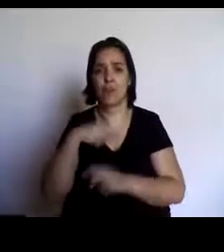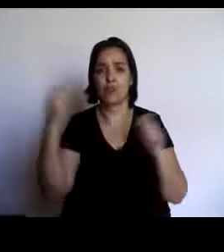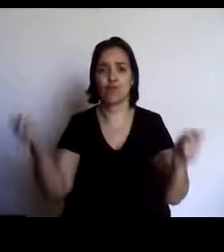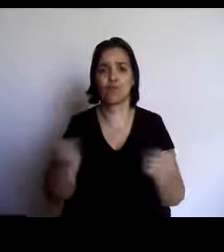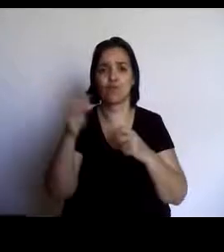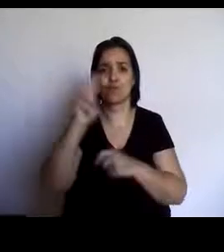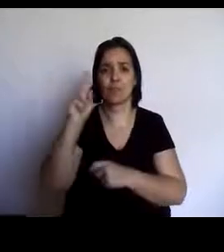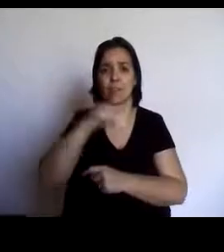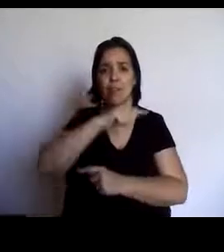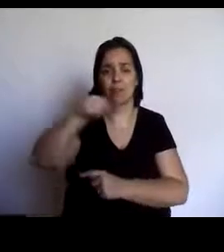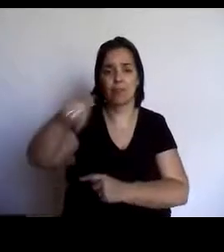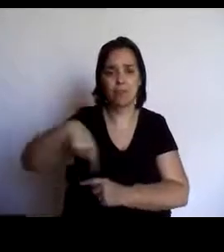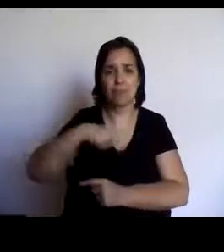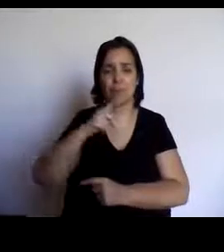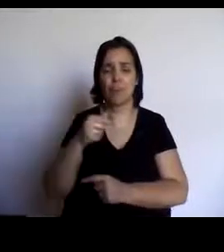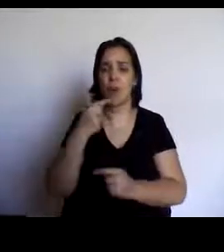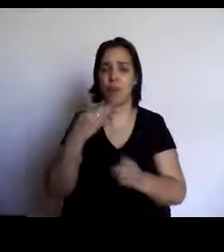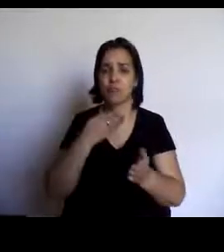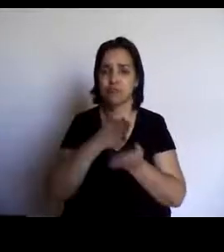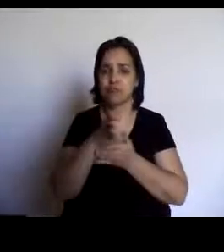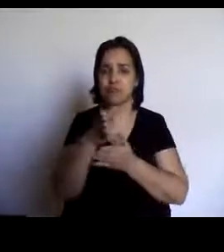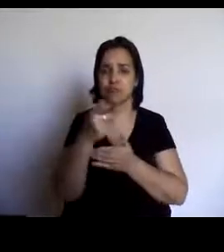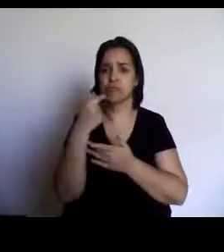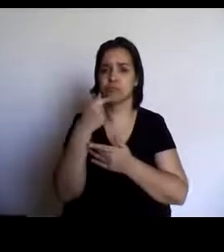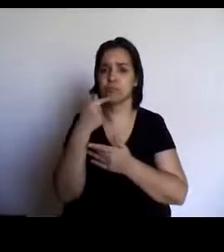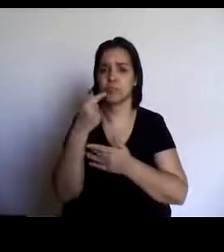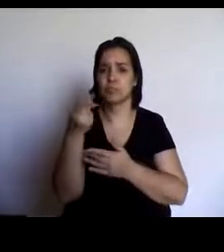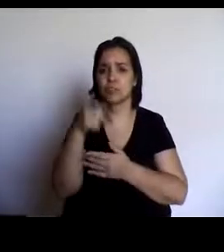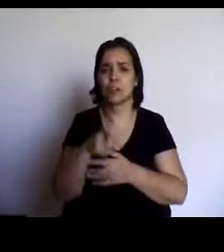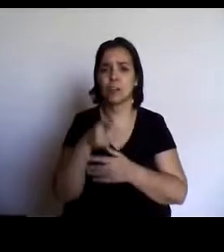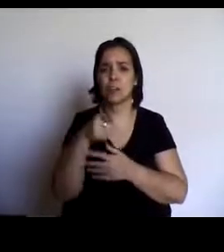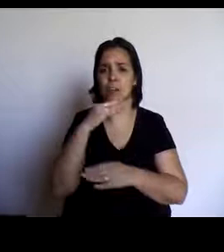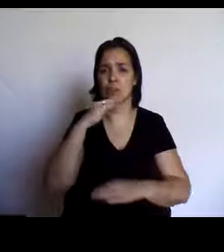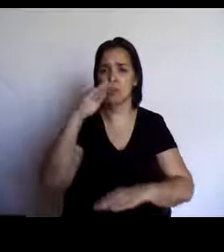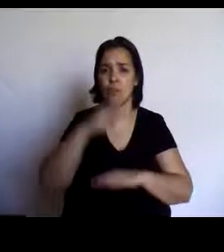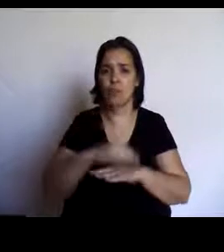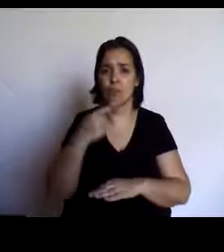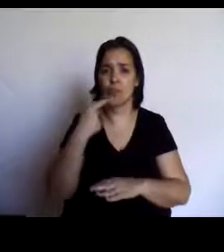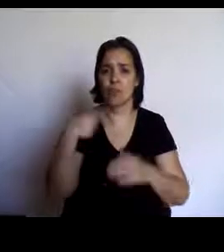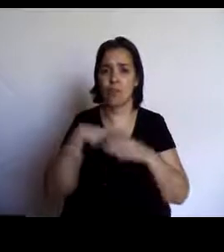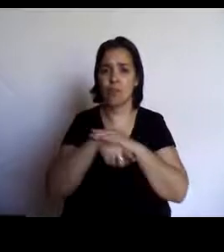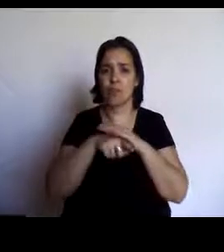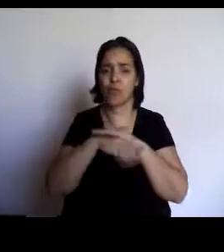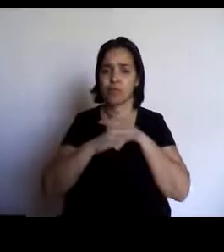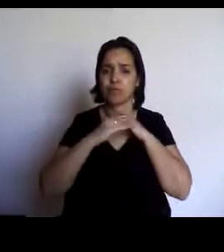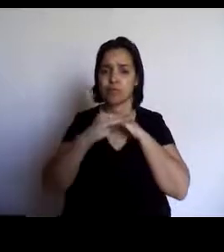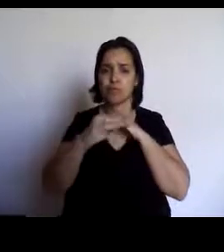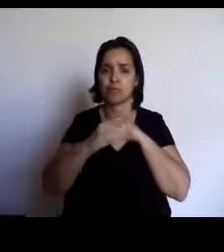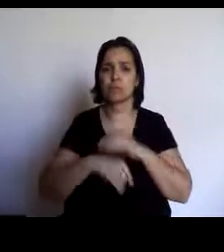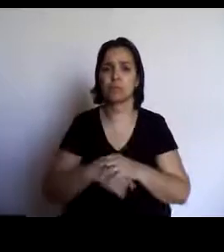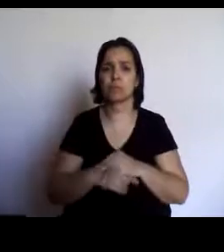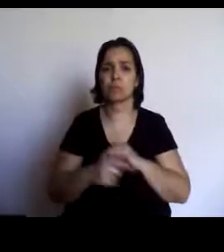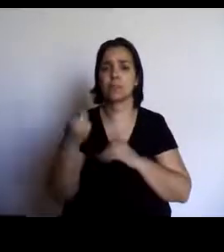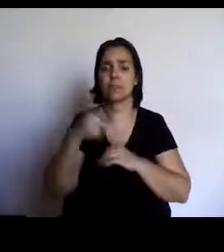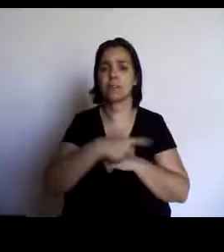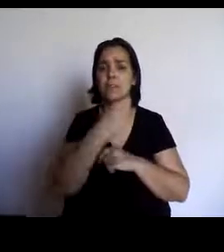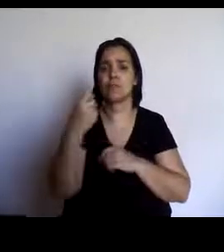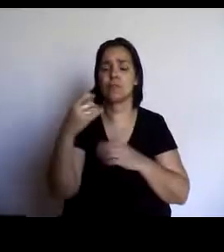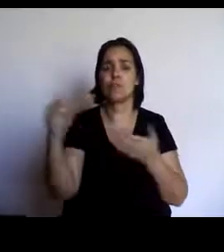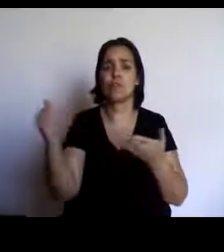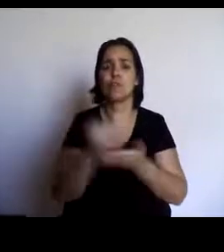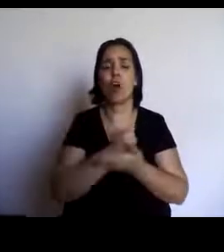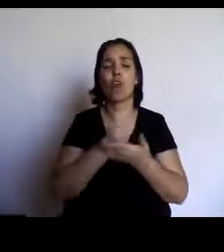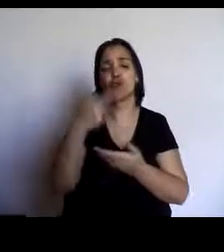circular, como uno de los ejes estratégicos en relación también al cumplimiento de los Objetivos de Desarrollo Sostenible y la necesidad de que todos los